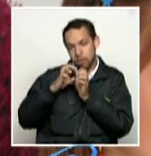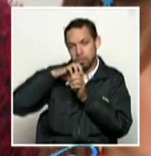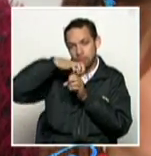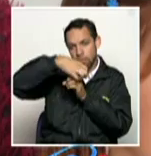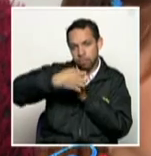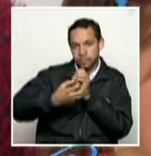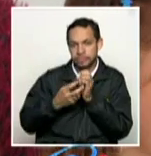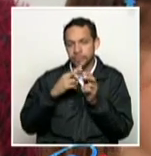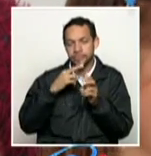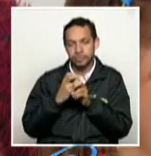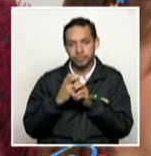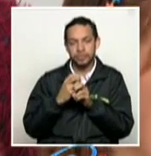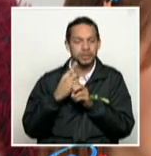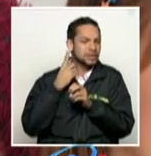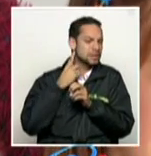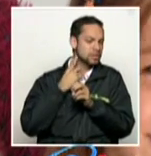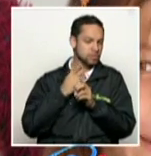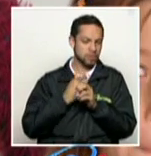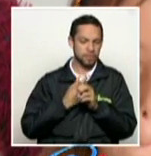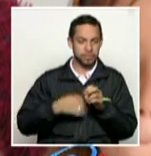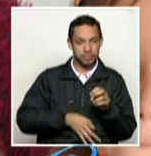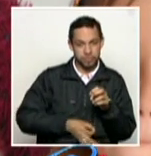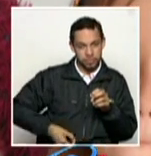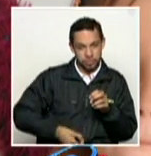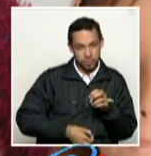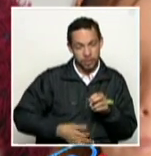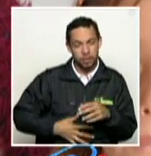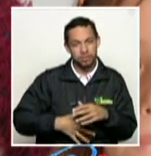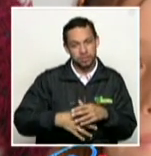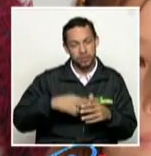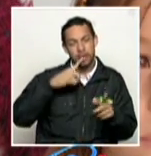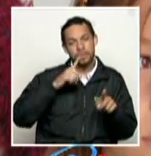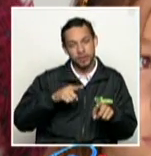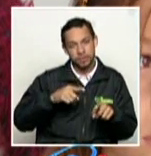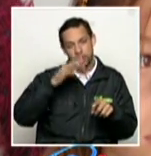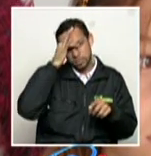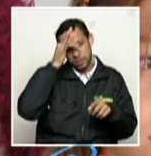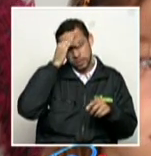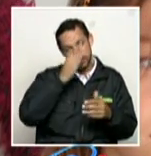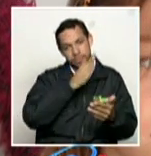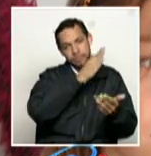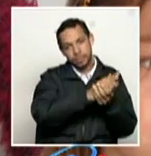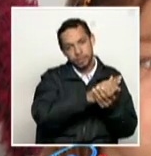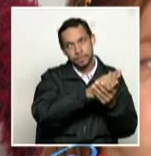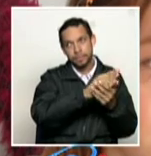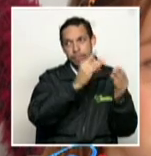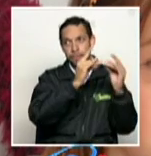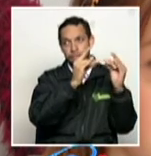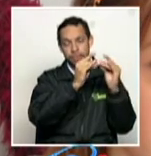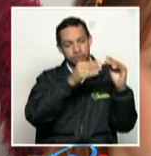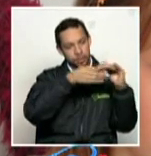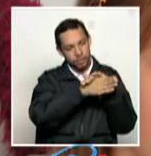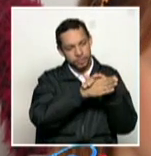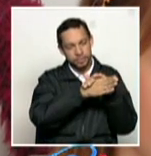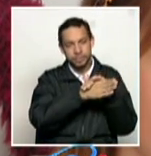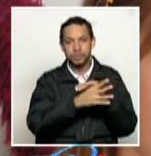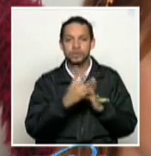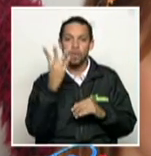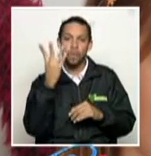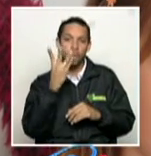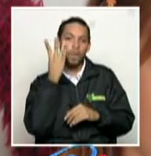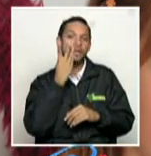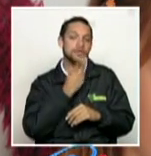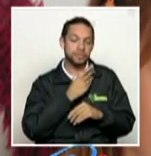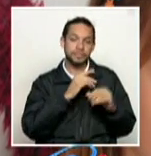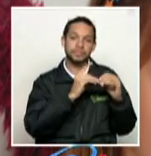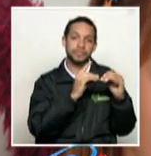una obstrucción intestinal. Ella estuvo hospitalizada durante 4 días donde no